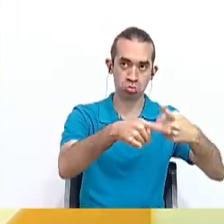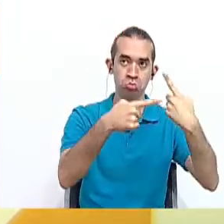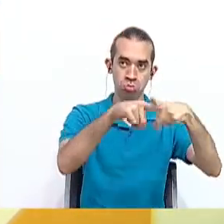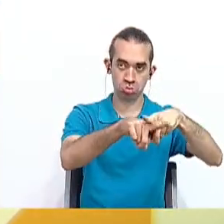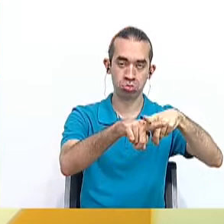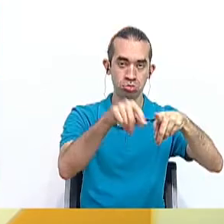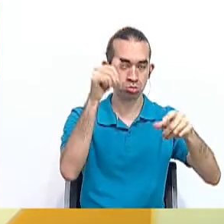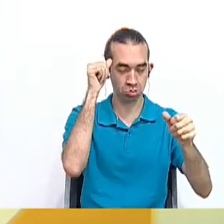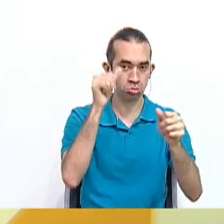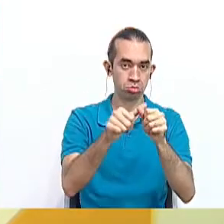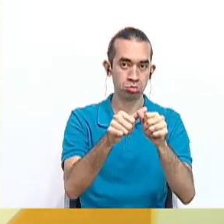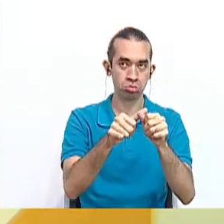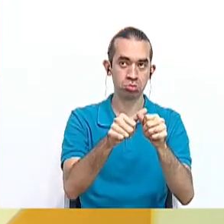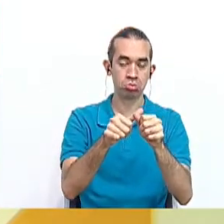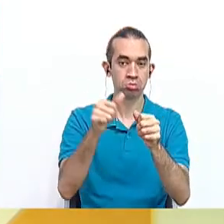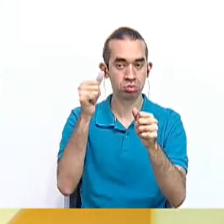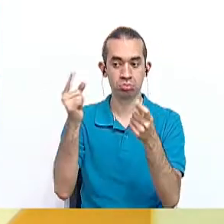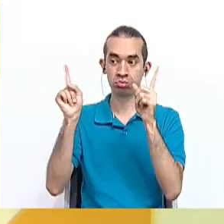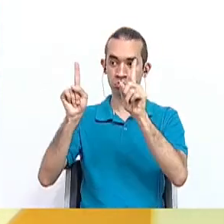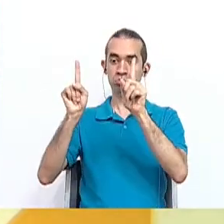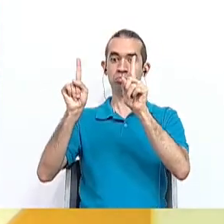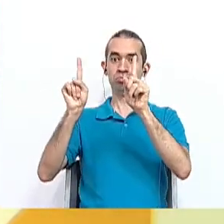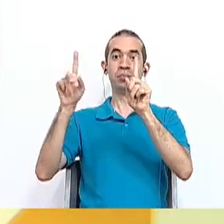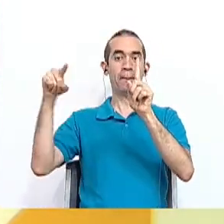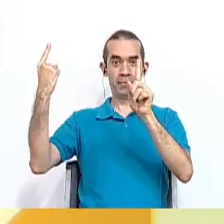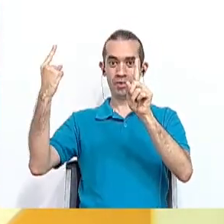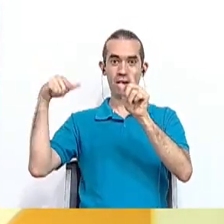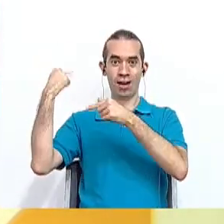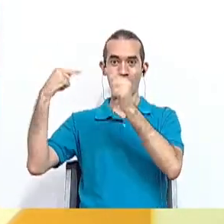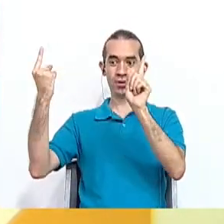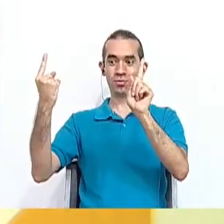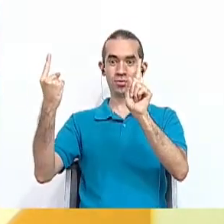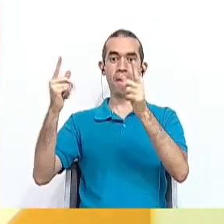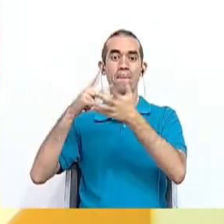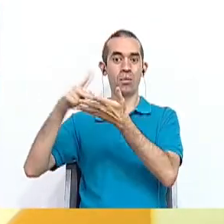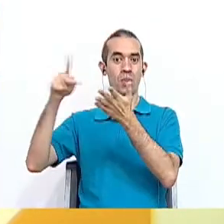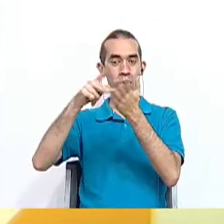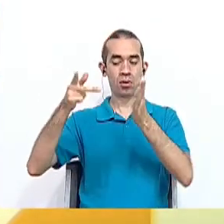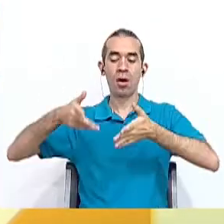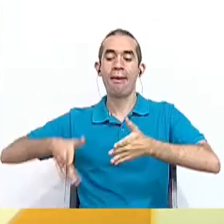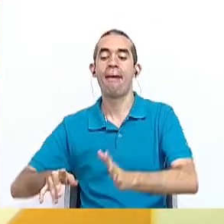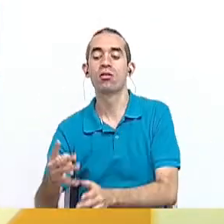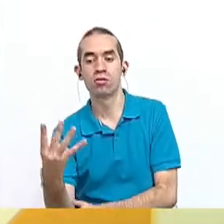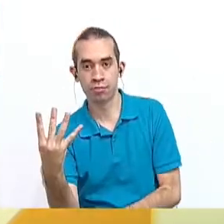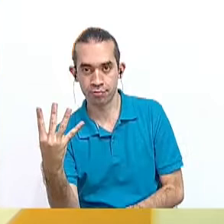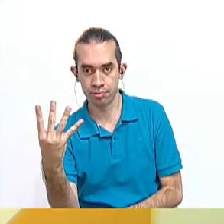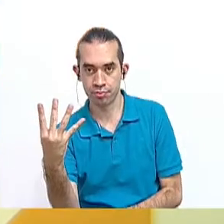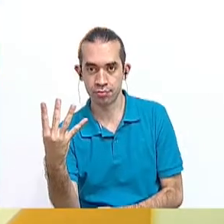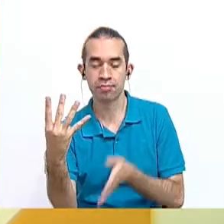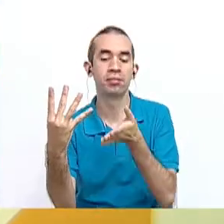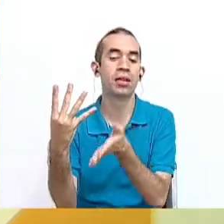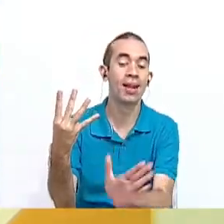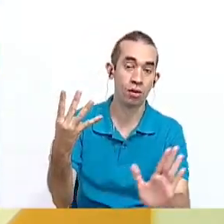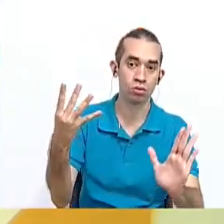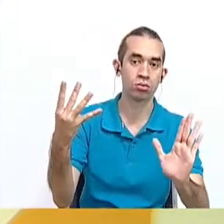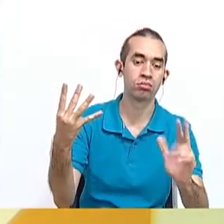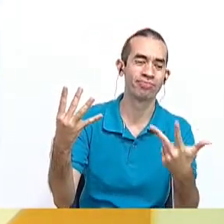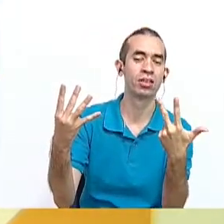Recuerden que ellas son hijas de la primera generación, que eran razas puras. Pero fue muy interesante lo que